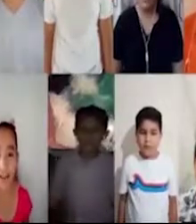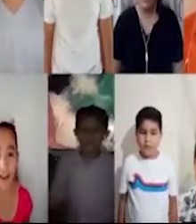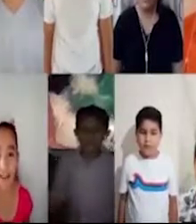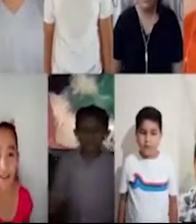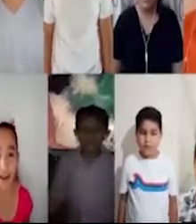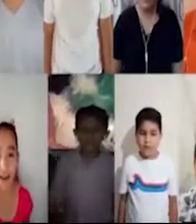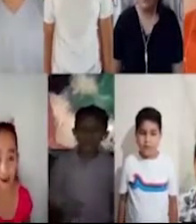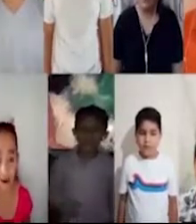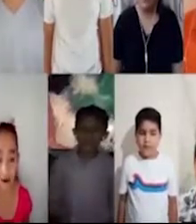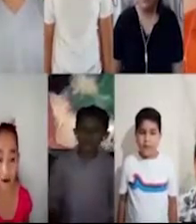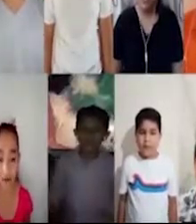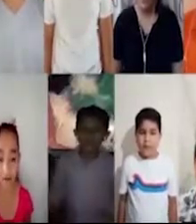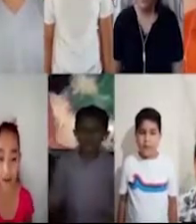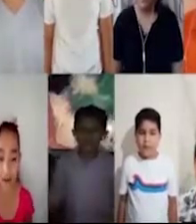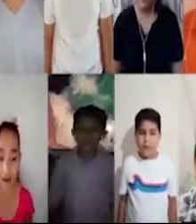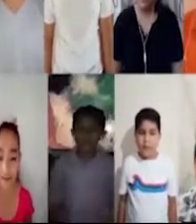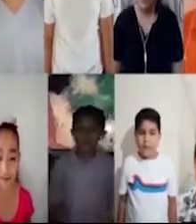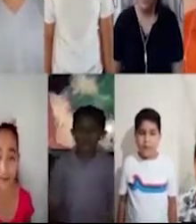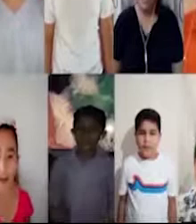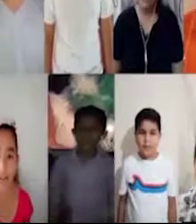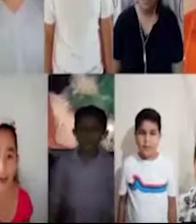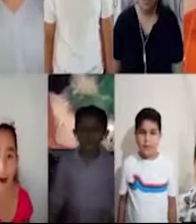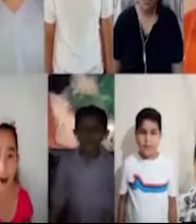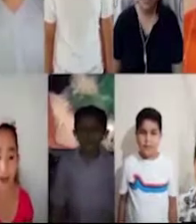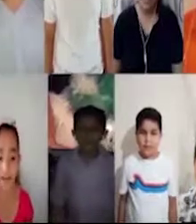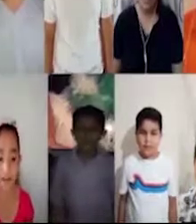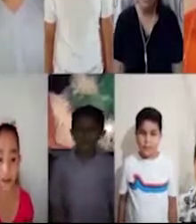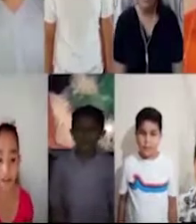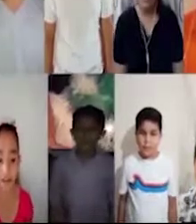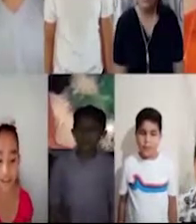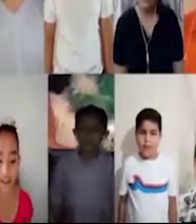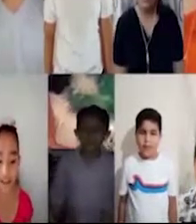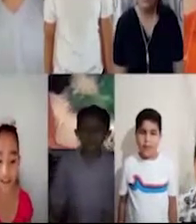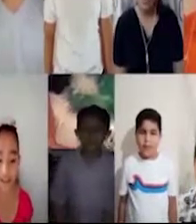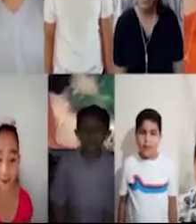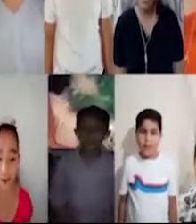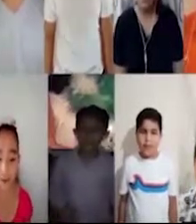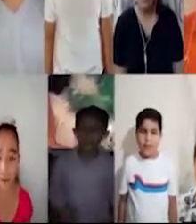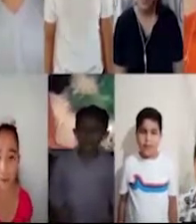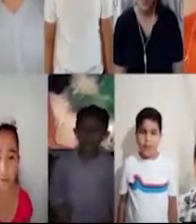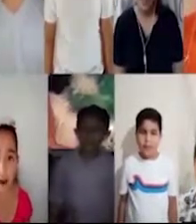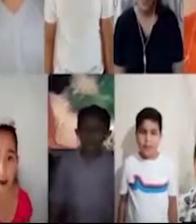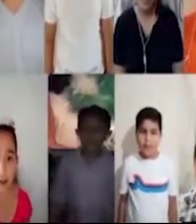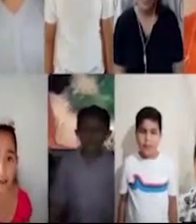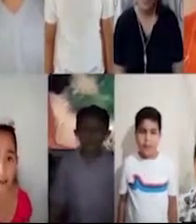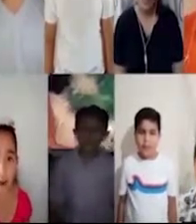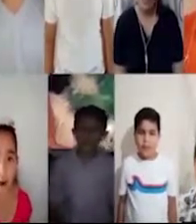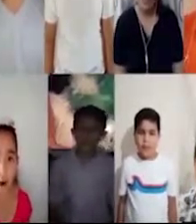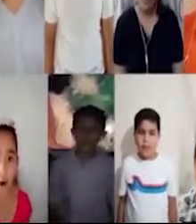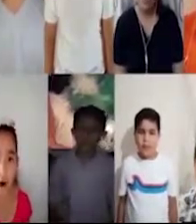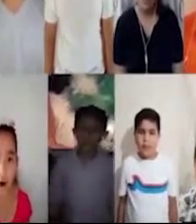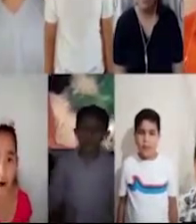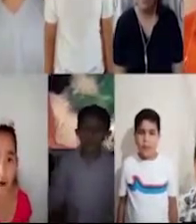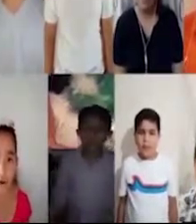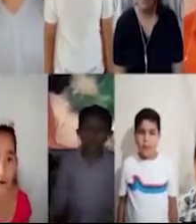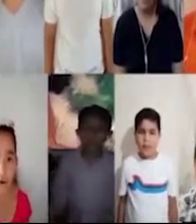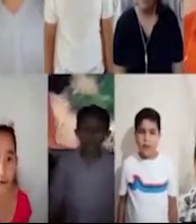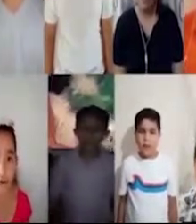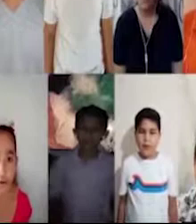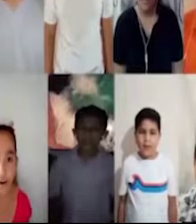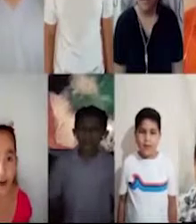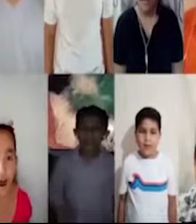playa, se acercó y envidiando a las conchitas por su pálido